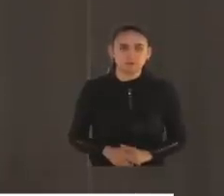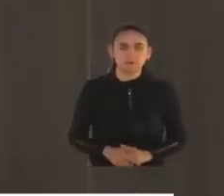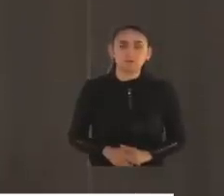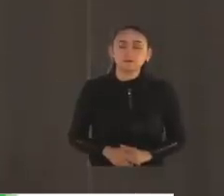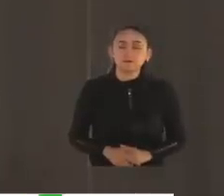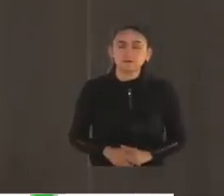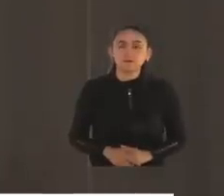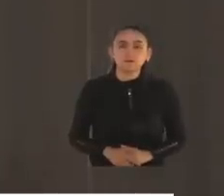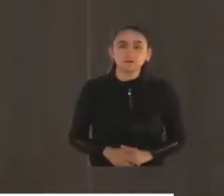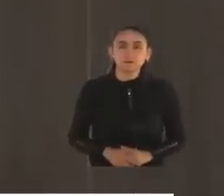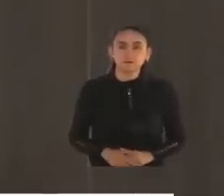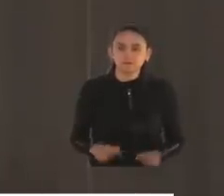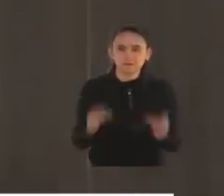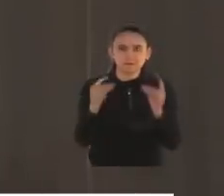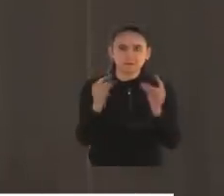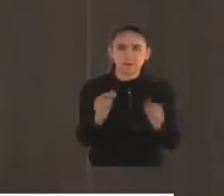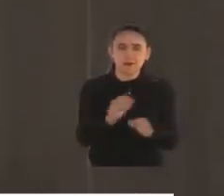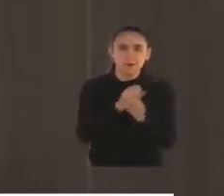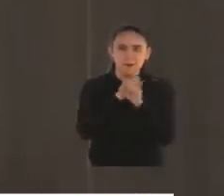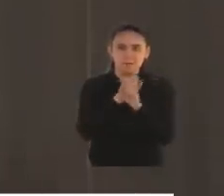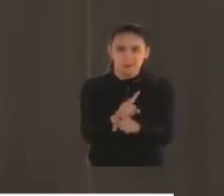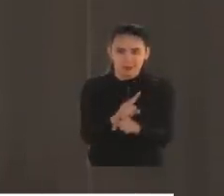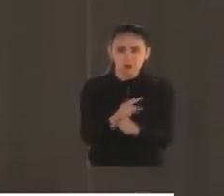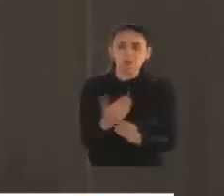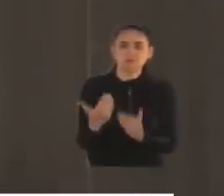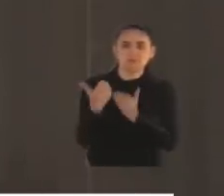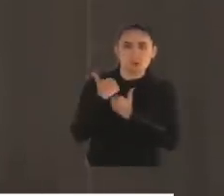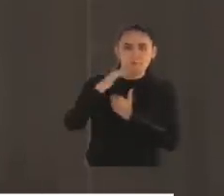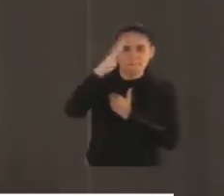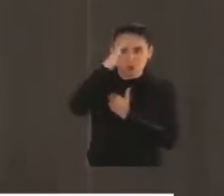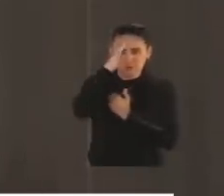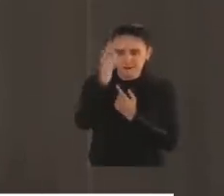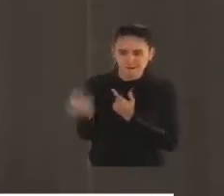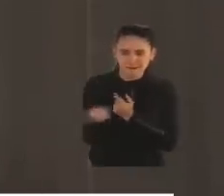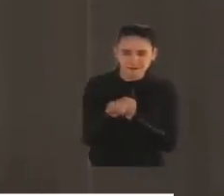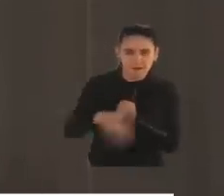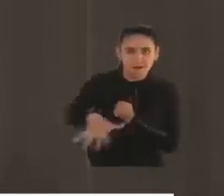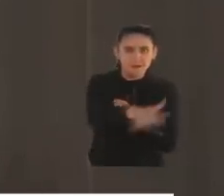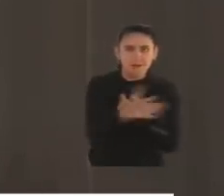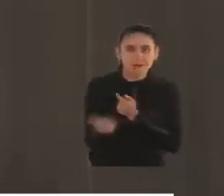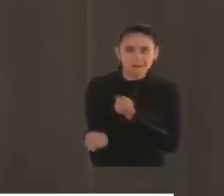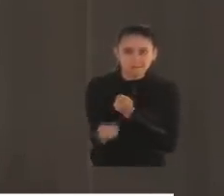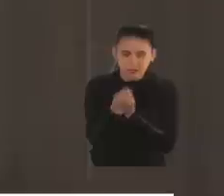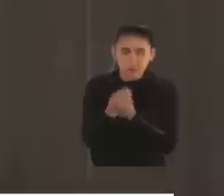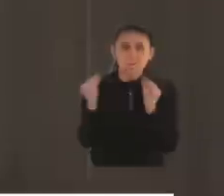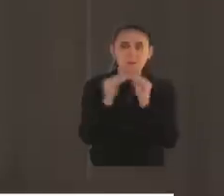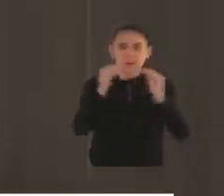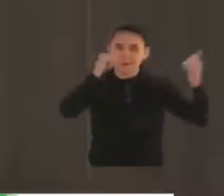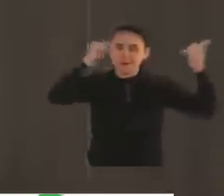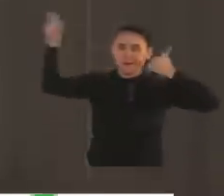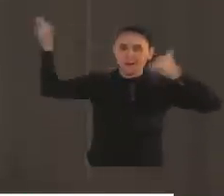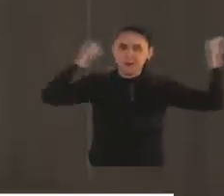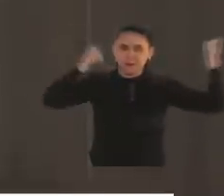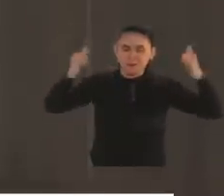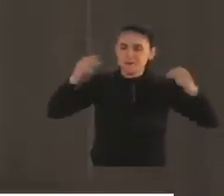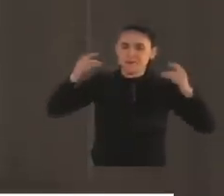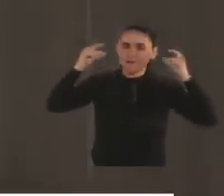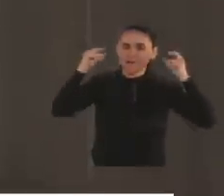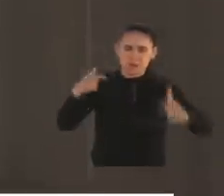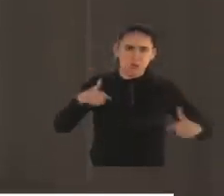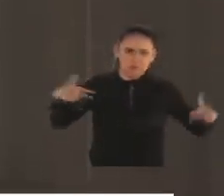reacción de las unidades del cuadrante y a la labor que se está realizando por cámaras, se logra la